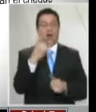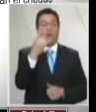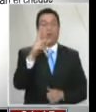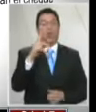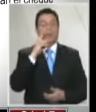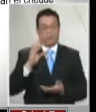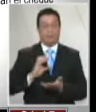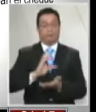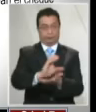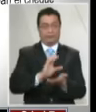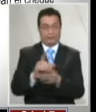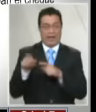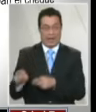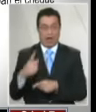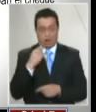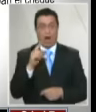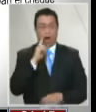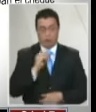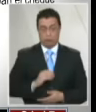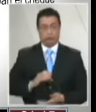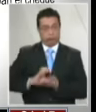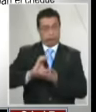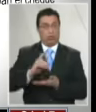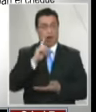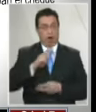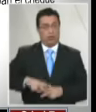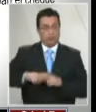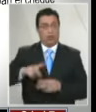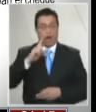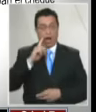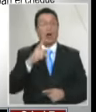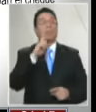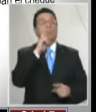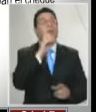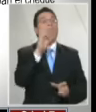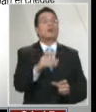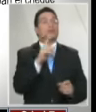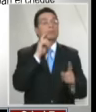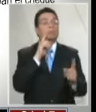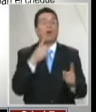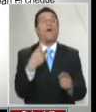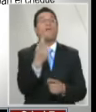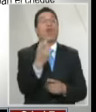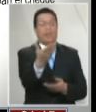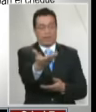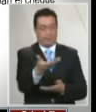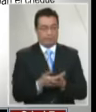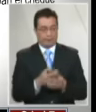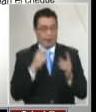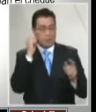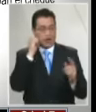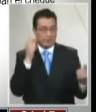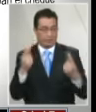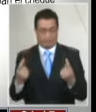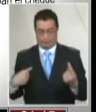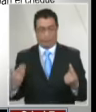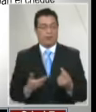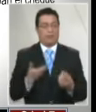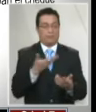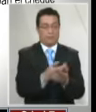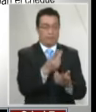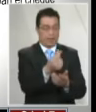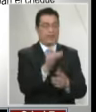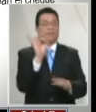senador decía que se había conseguido algún monto ella de inmediato conseguía a la persona que emitiera una boleta y dicho dinero le era